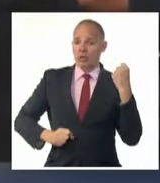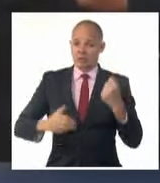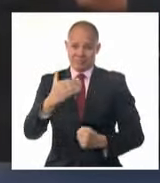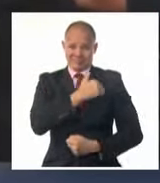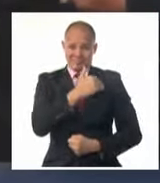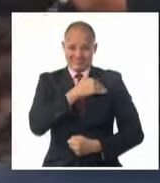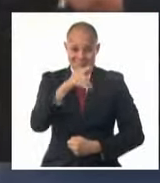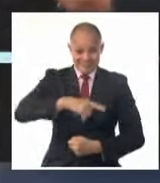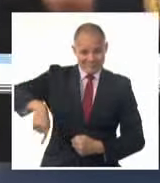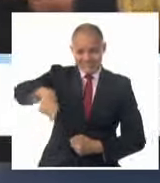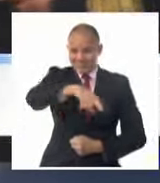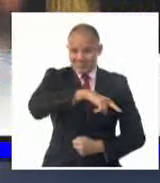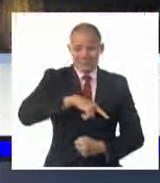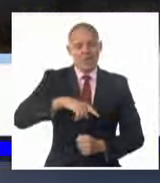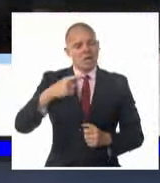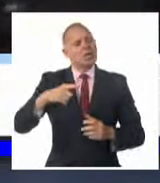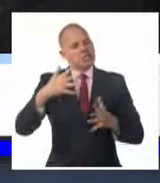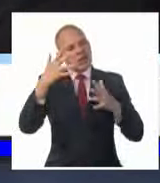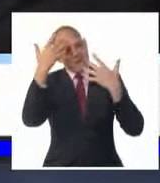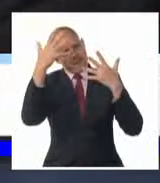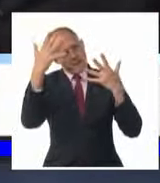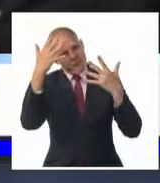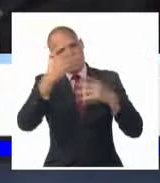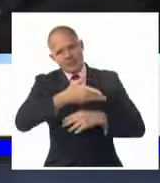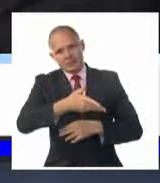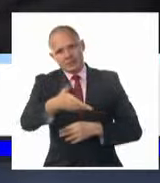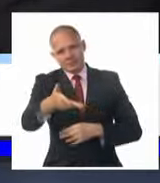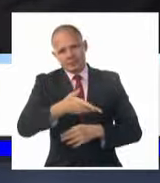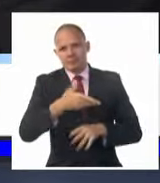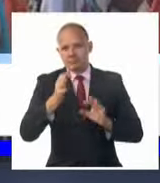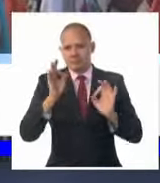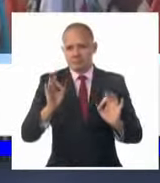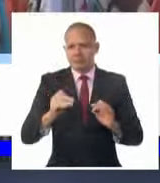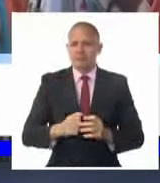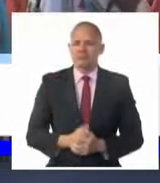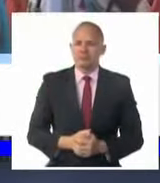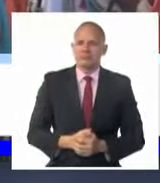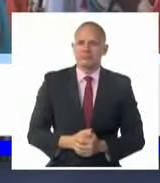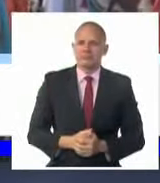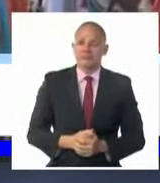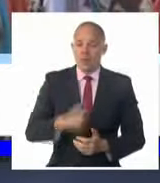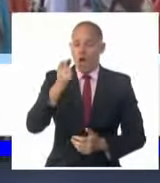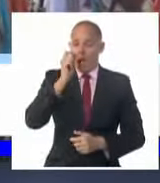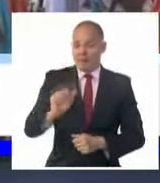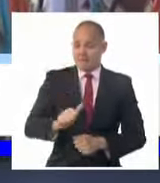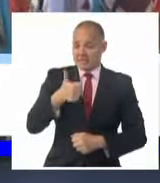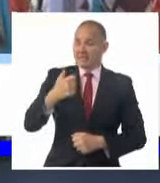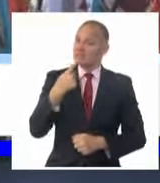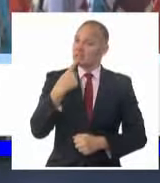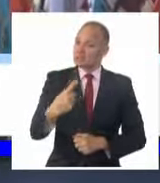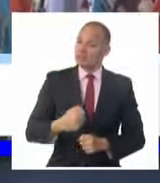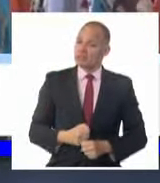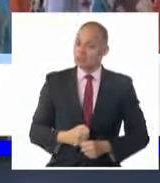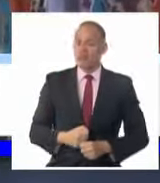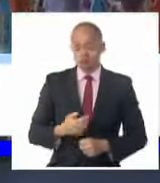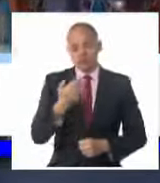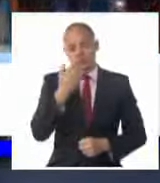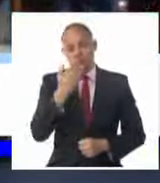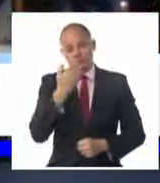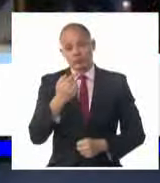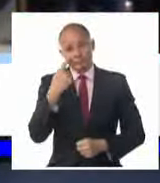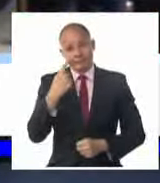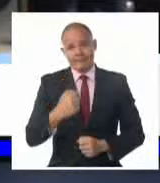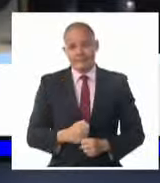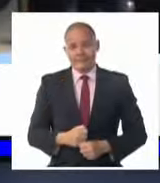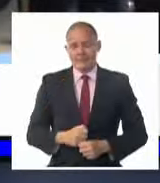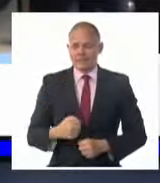de la Constitución, en lugar del cuartel de brigada donde se solía celebrar. Arévalo se refirió al motivo detrás de esta decisión. Eligió hacerlo